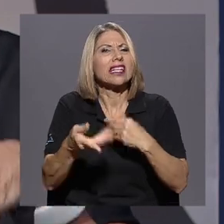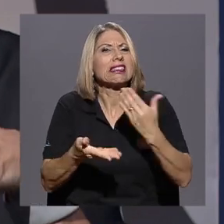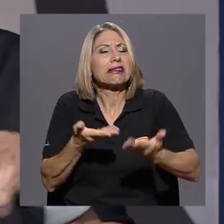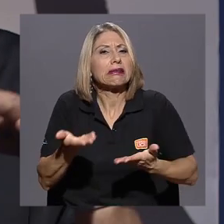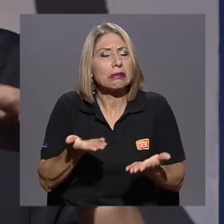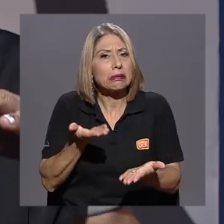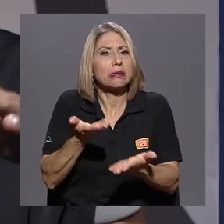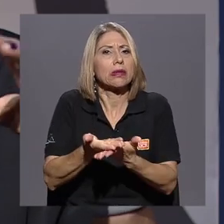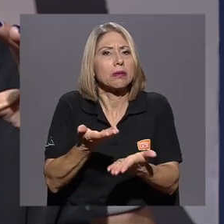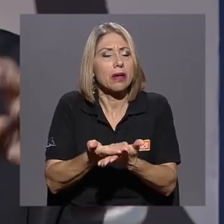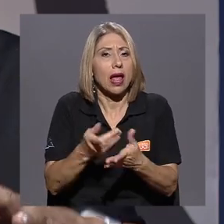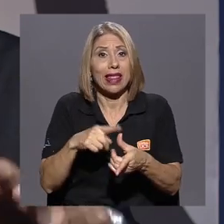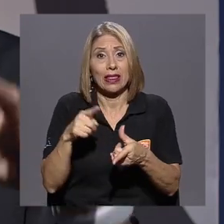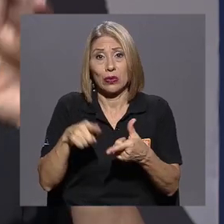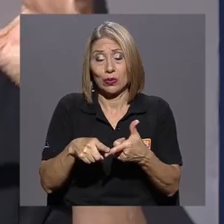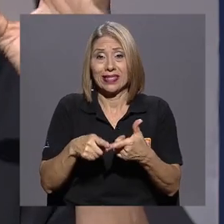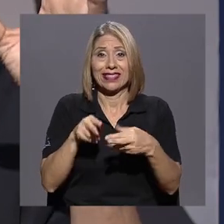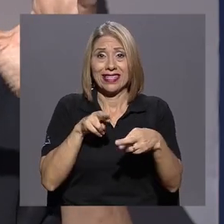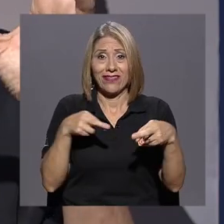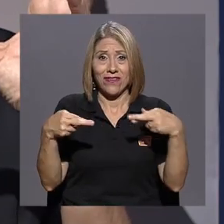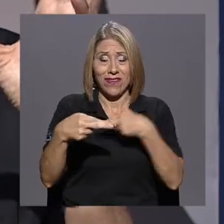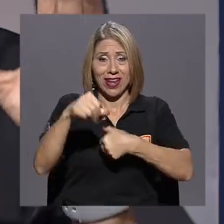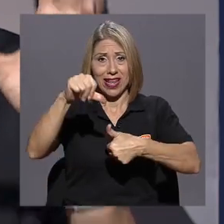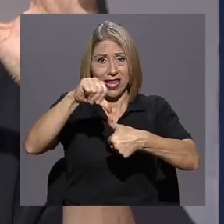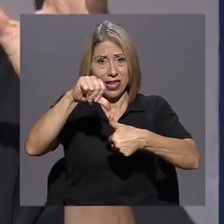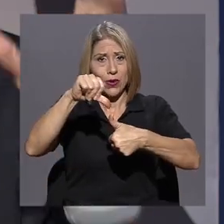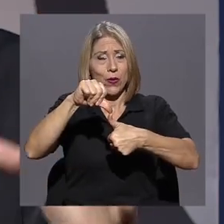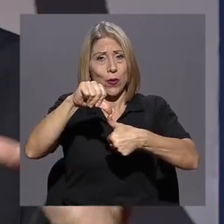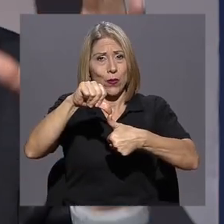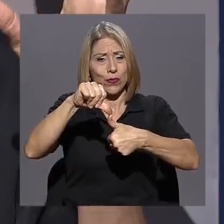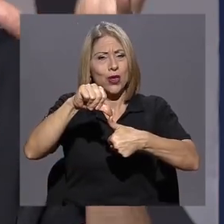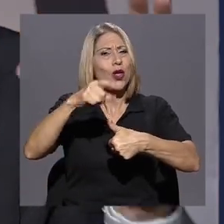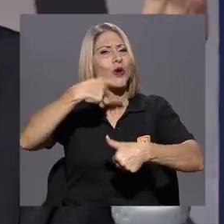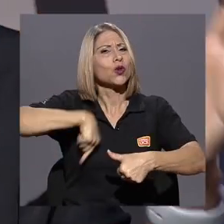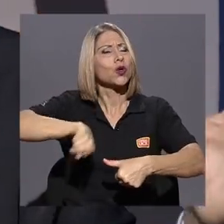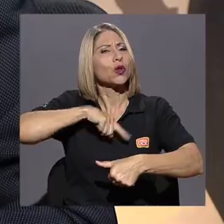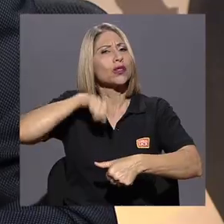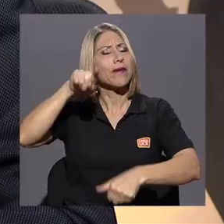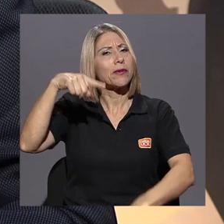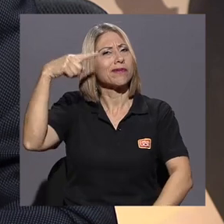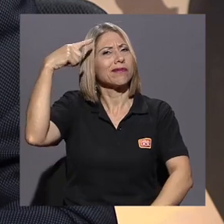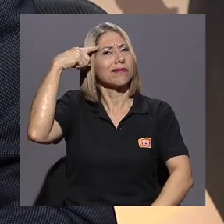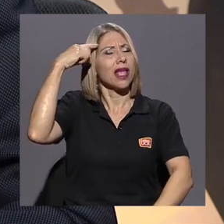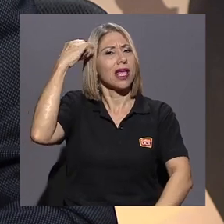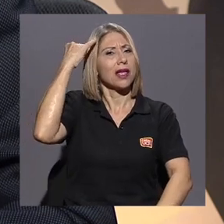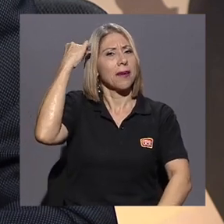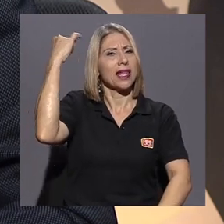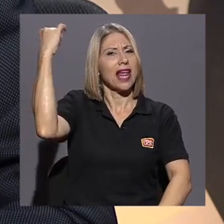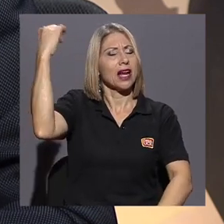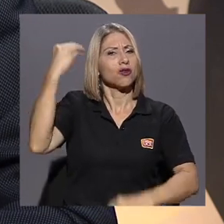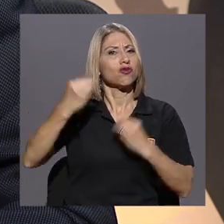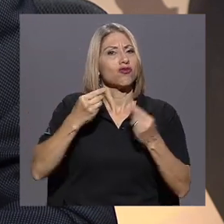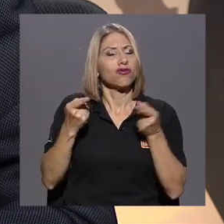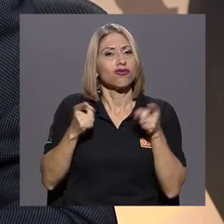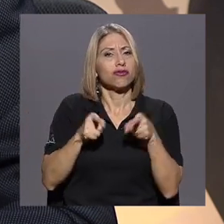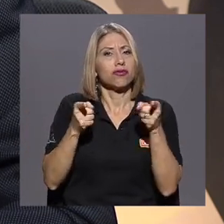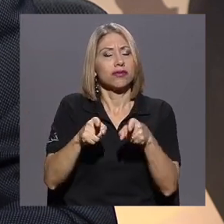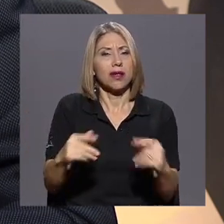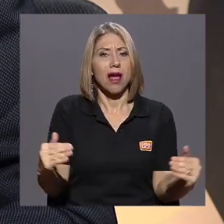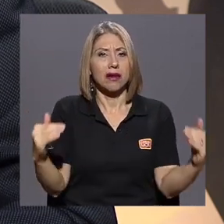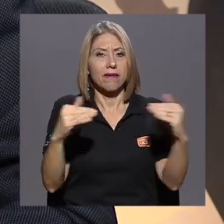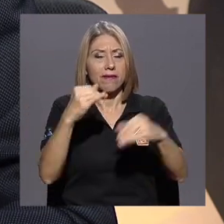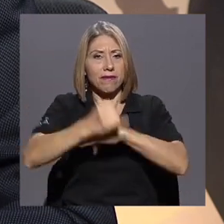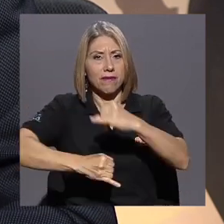Entonces, es una región y tenemos que imaginarnos también y pensarnos desde lo que está aconteciendo a